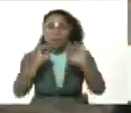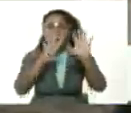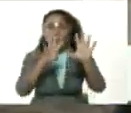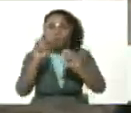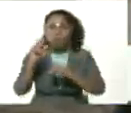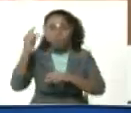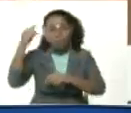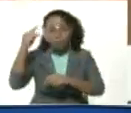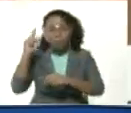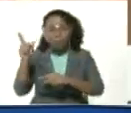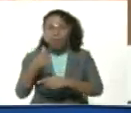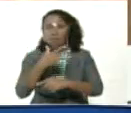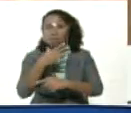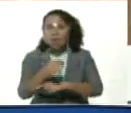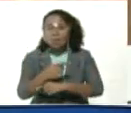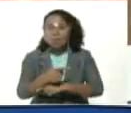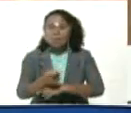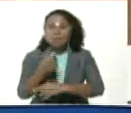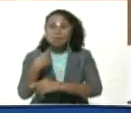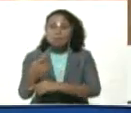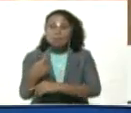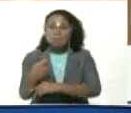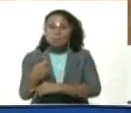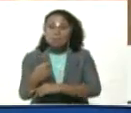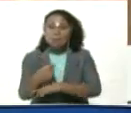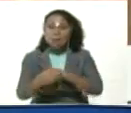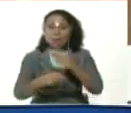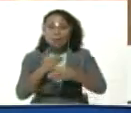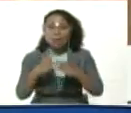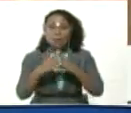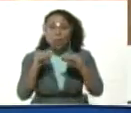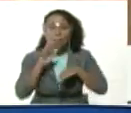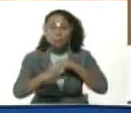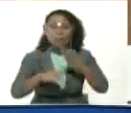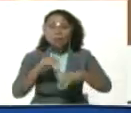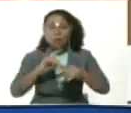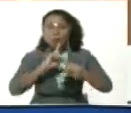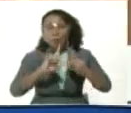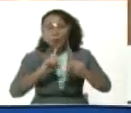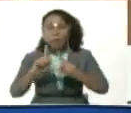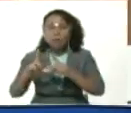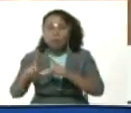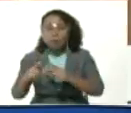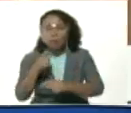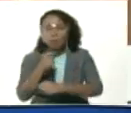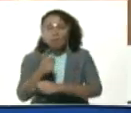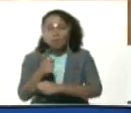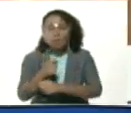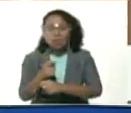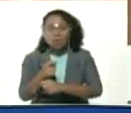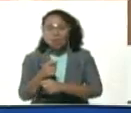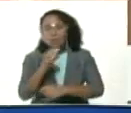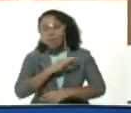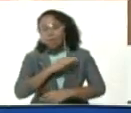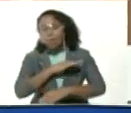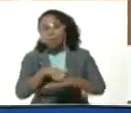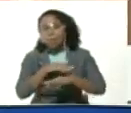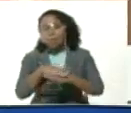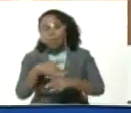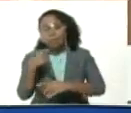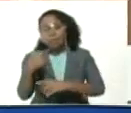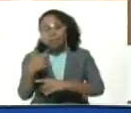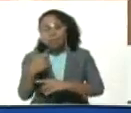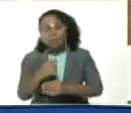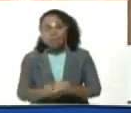días para facilitar todos los pasos logísticos y financieros, señora ministra de Finanzas.